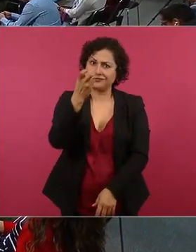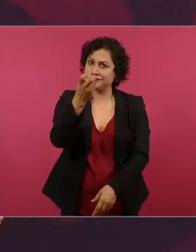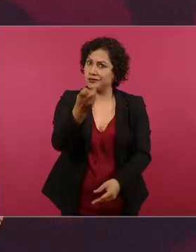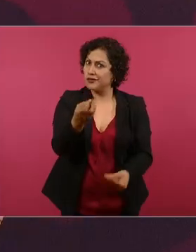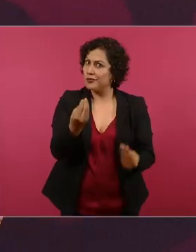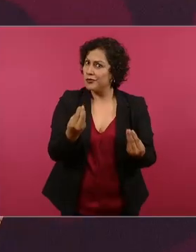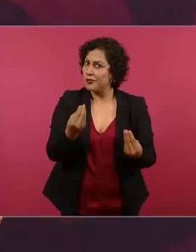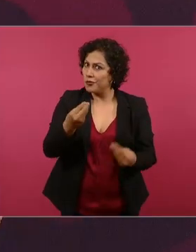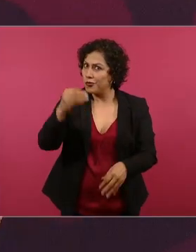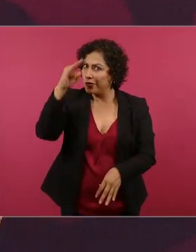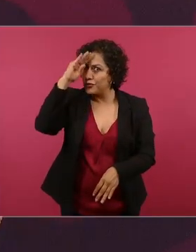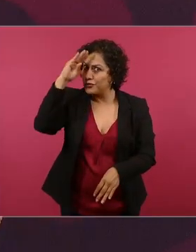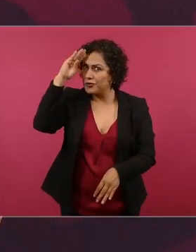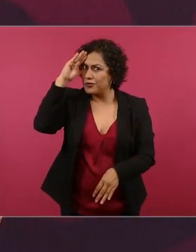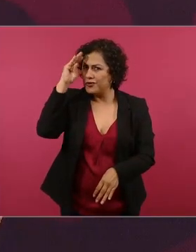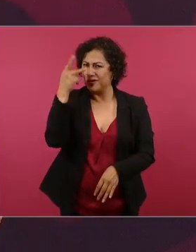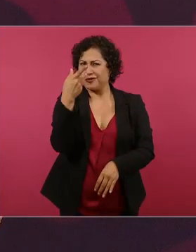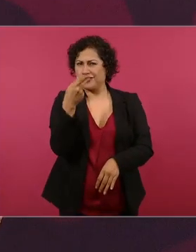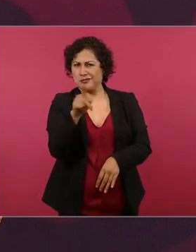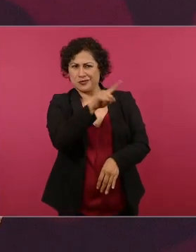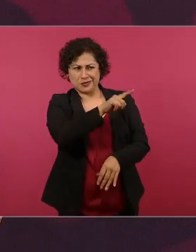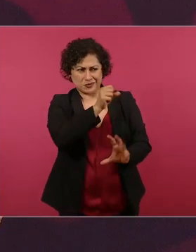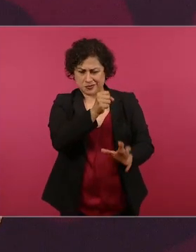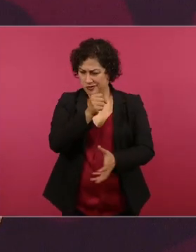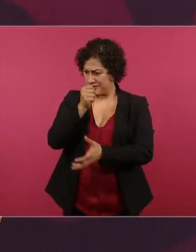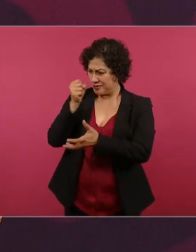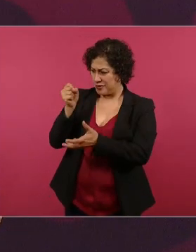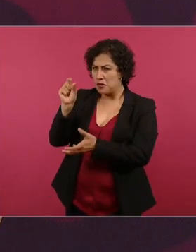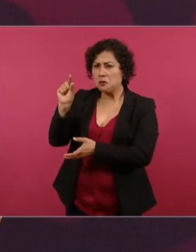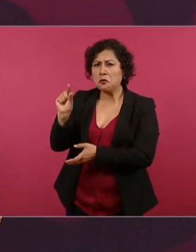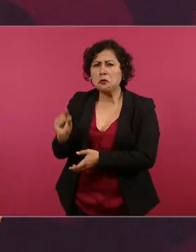pero no lo que se destina al desarrollo.